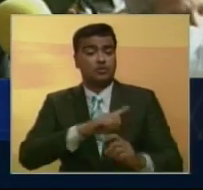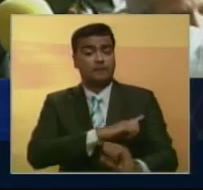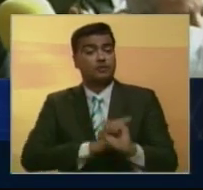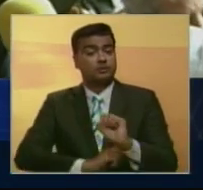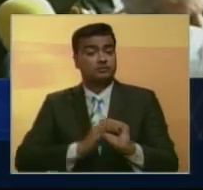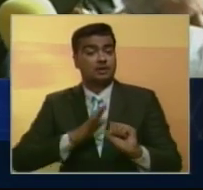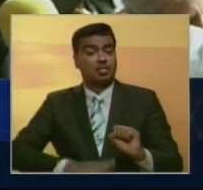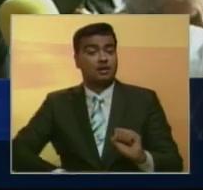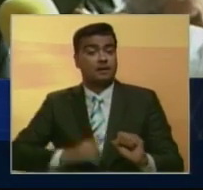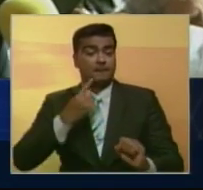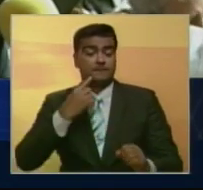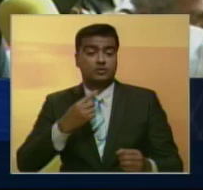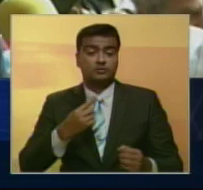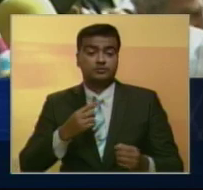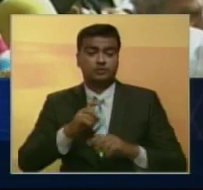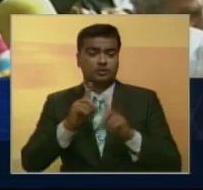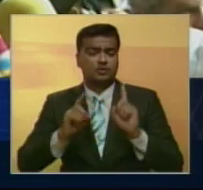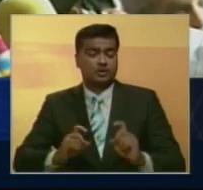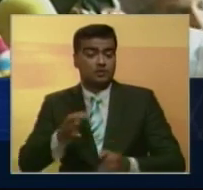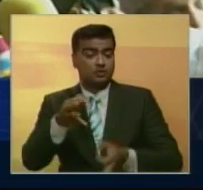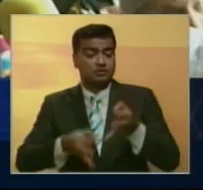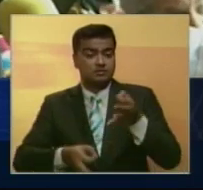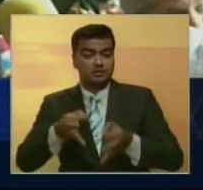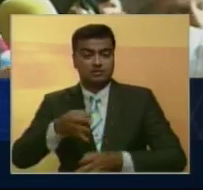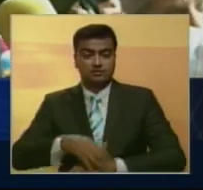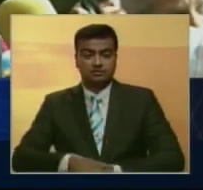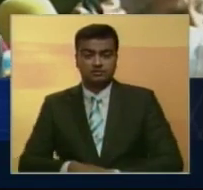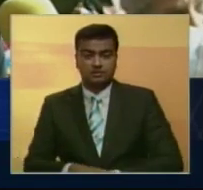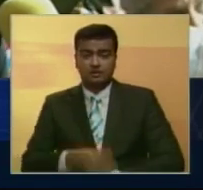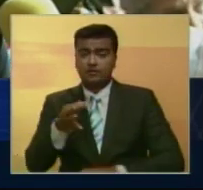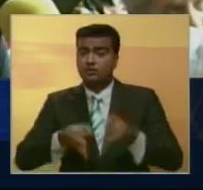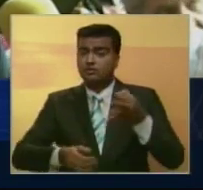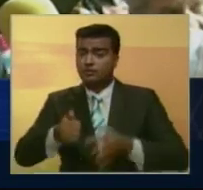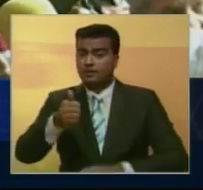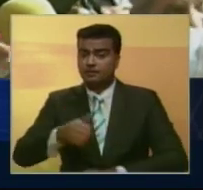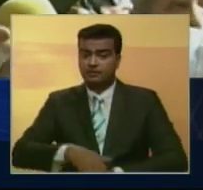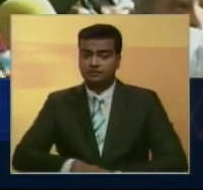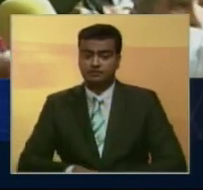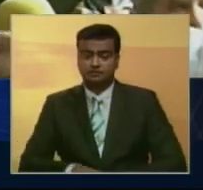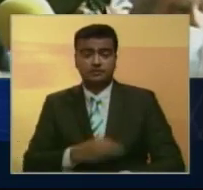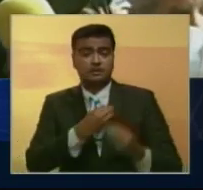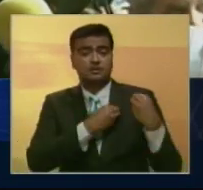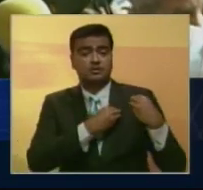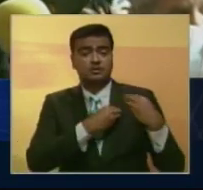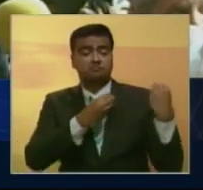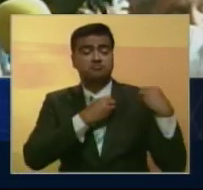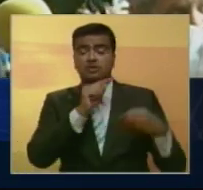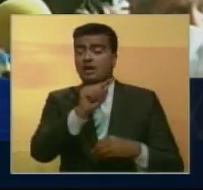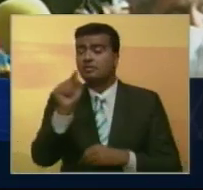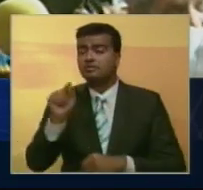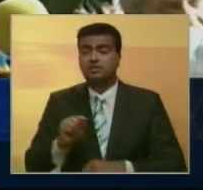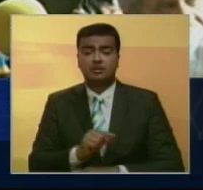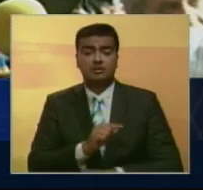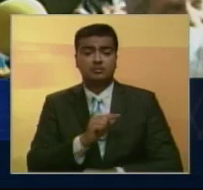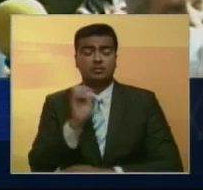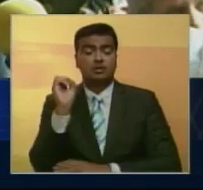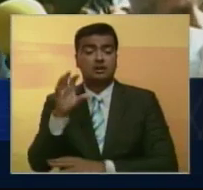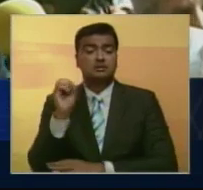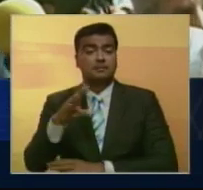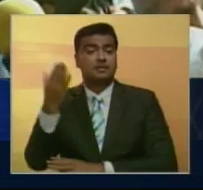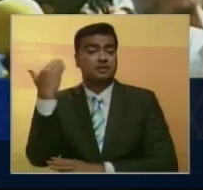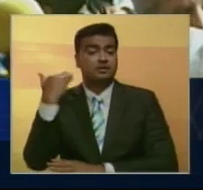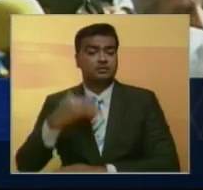está desgastado por cuestionado, como es el Judicial, Tribunal Supremo de Justicia, designados magistrados a dedo por la moribunda asamblea